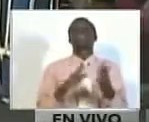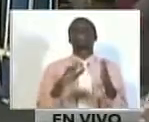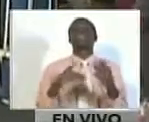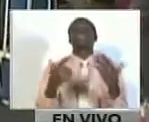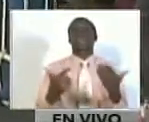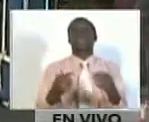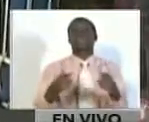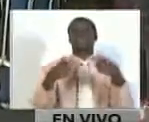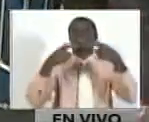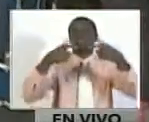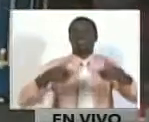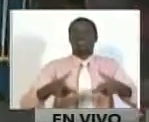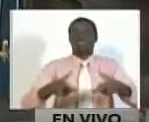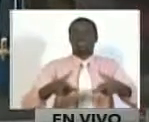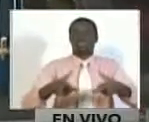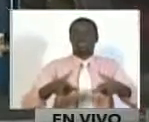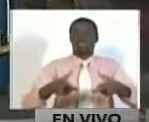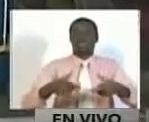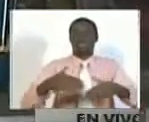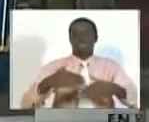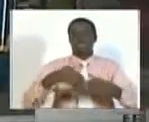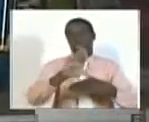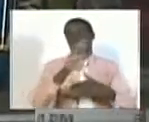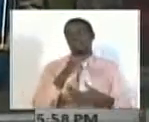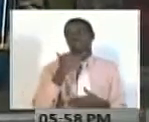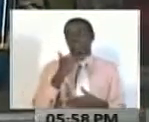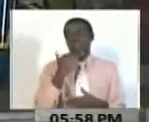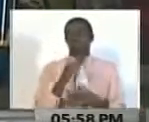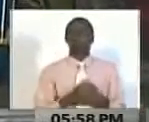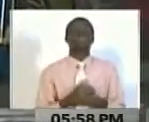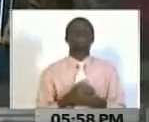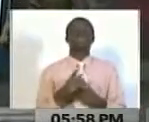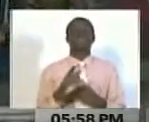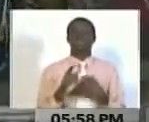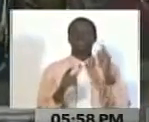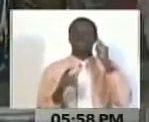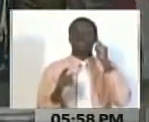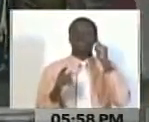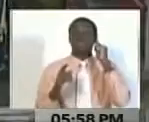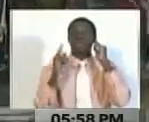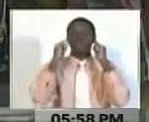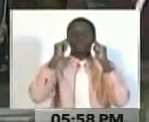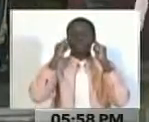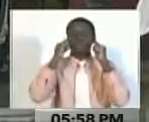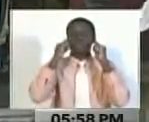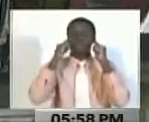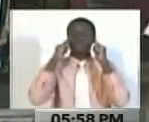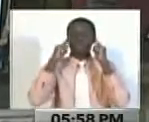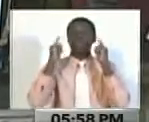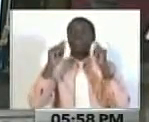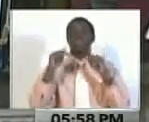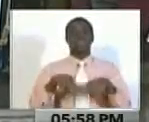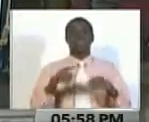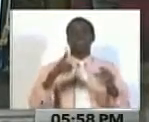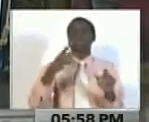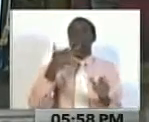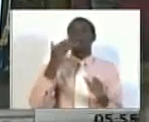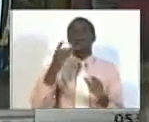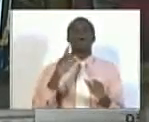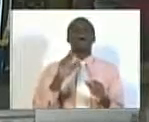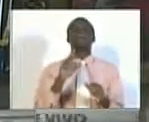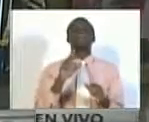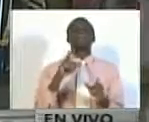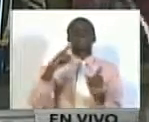de hecho lo estaban poniendo de fondo. El muchacho dijo que lo iba a poner en la tabla de dos, lo iba a estar colocando en todos los programas de Venezolana Televisión.